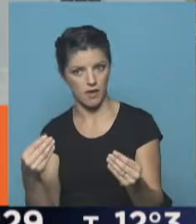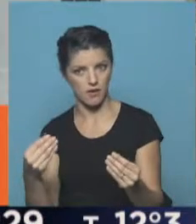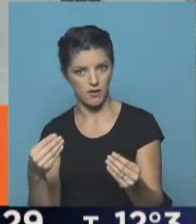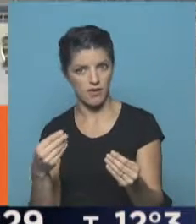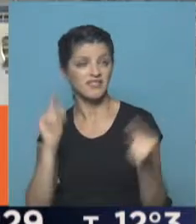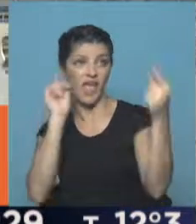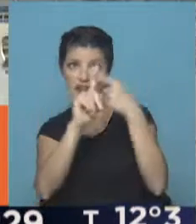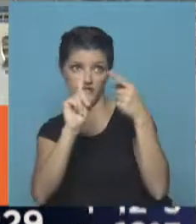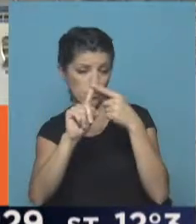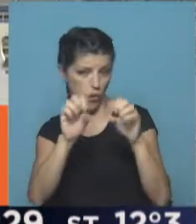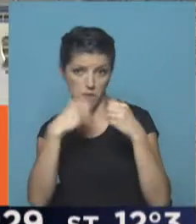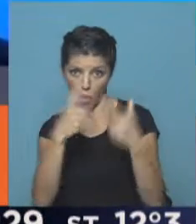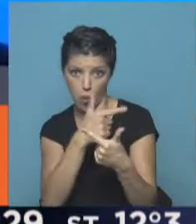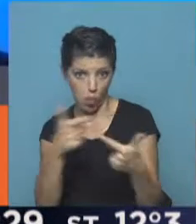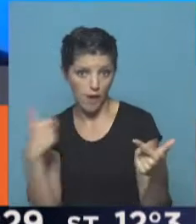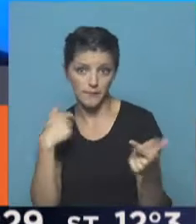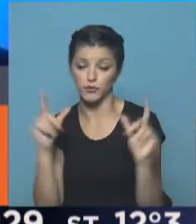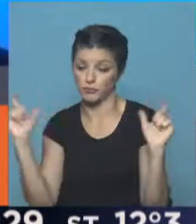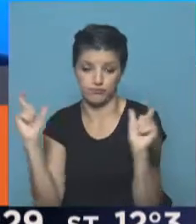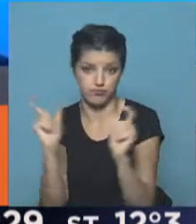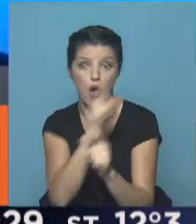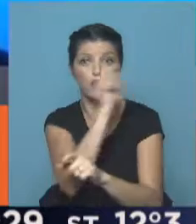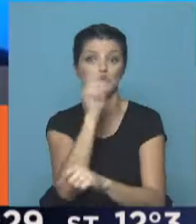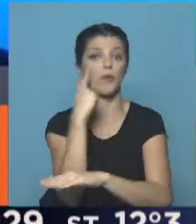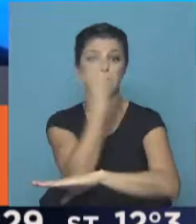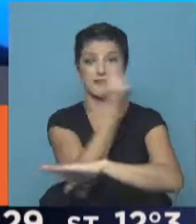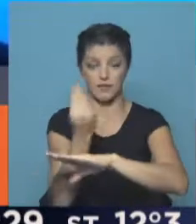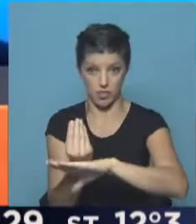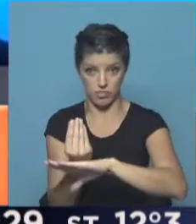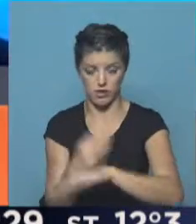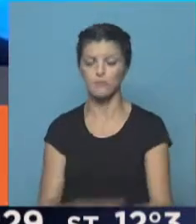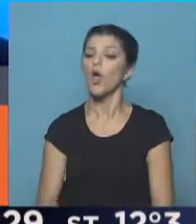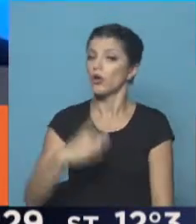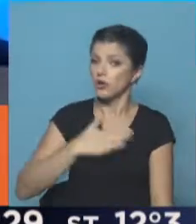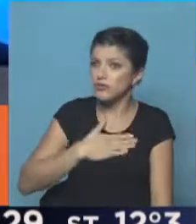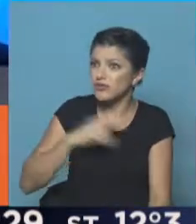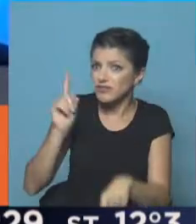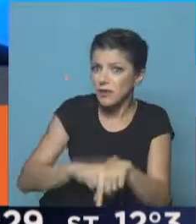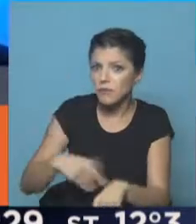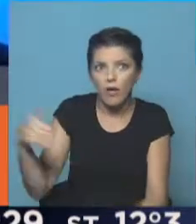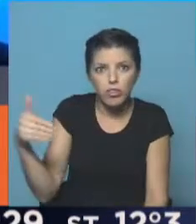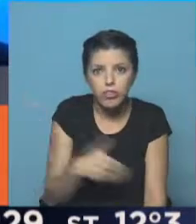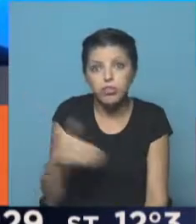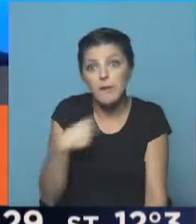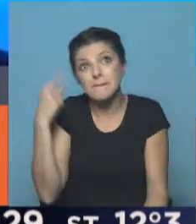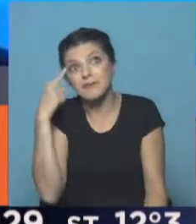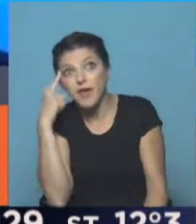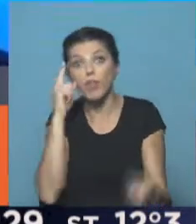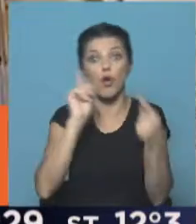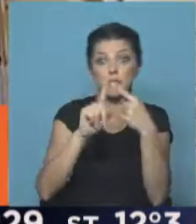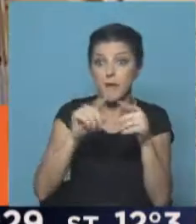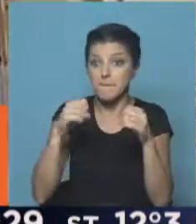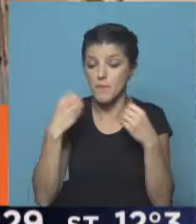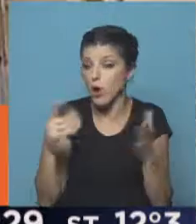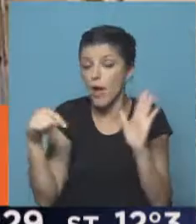en sus relaciones con Washington. Hemos esperado suficiente tiempo con la esperanza de que la situación mejorara,